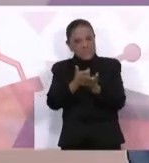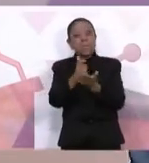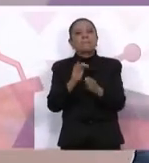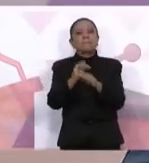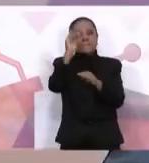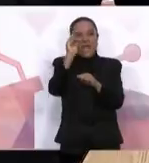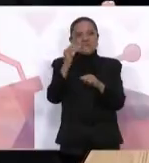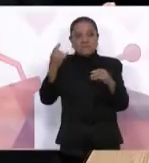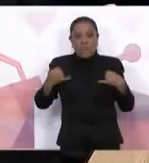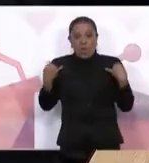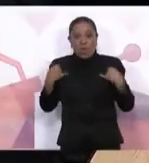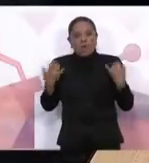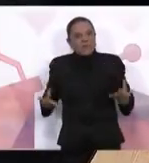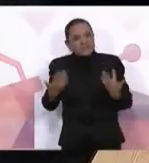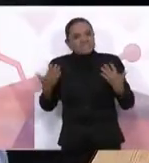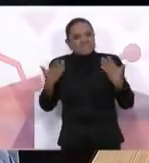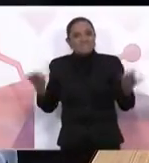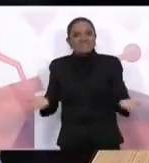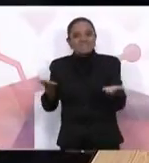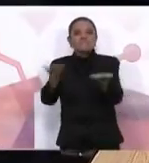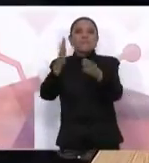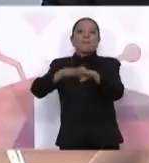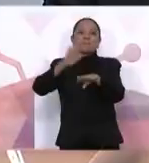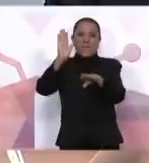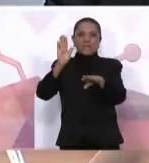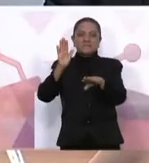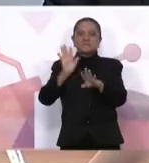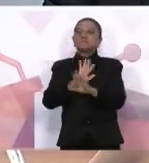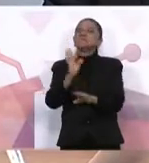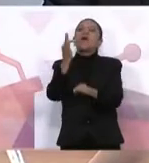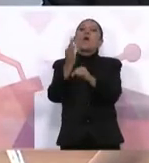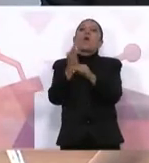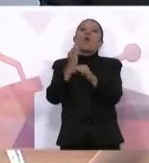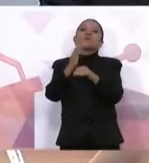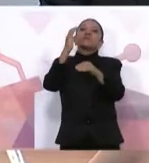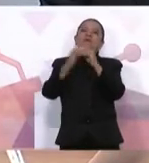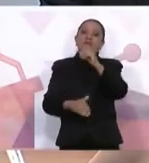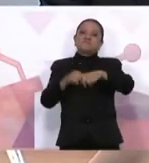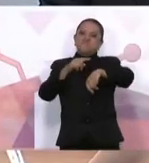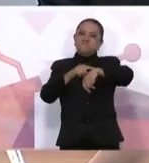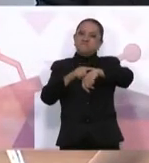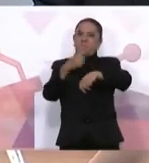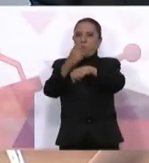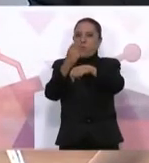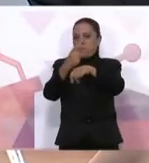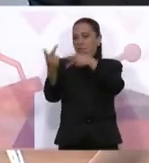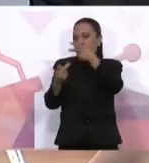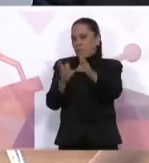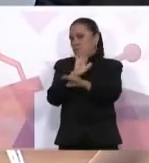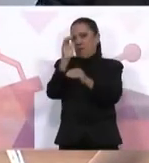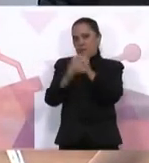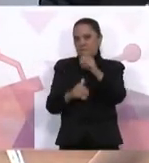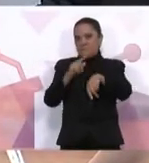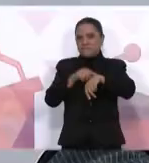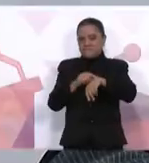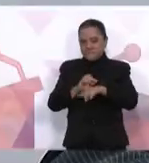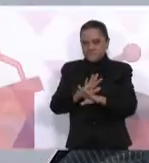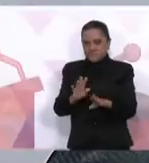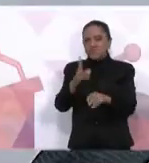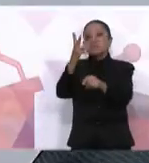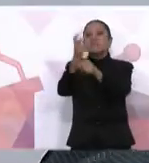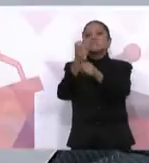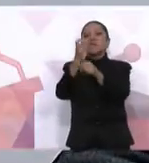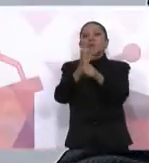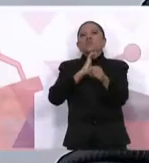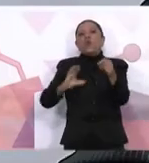gracias que a todos se han agotado entonces los tiempos durante esta primera pregunta vamos con con nuestro segundo candidato así es y